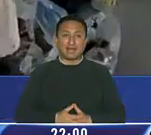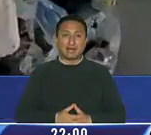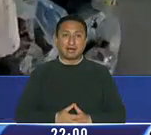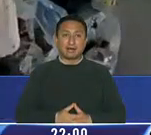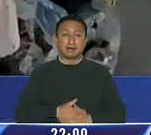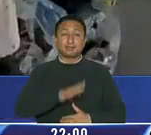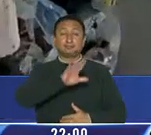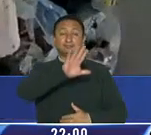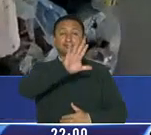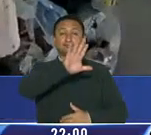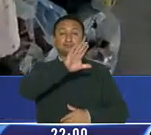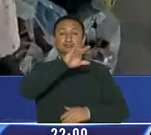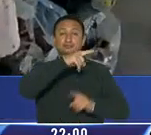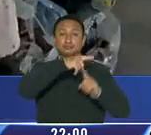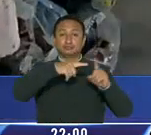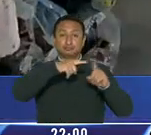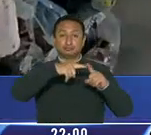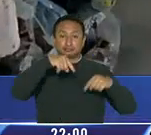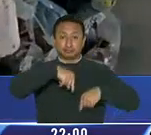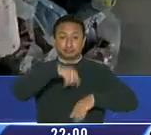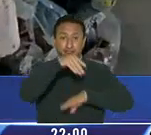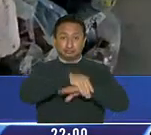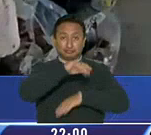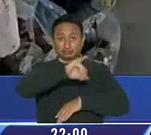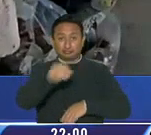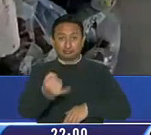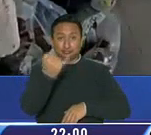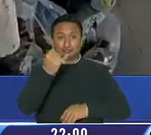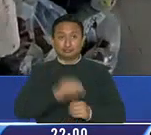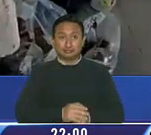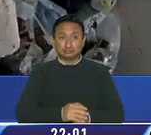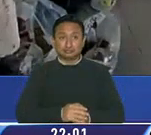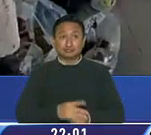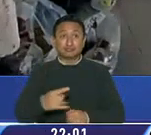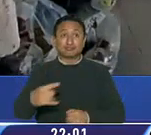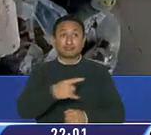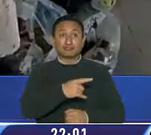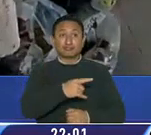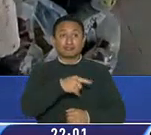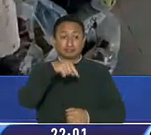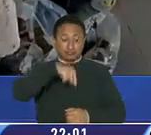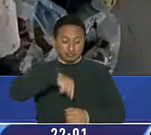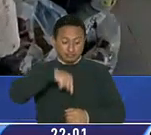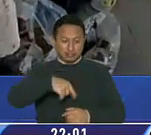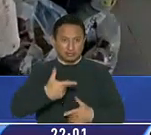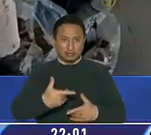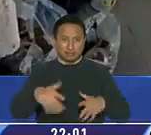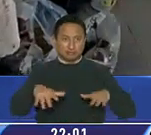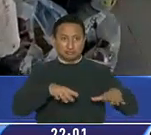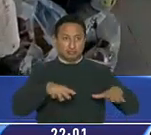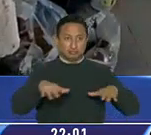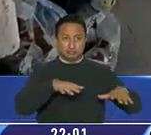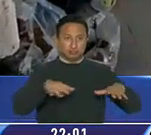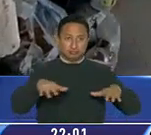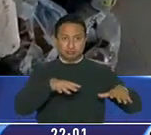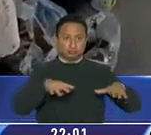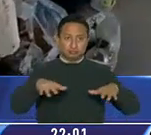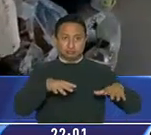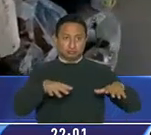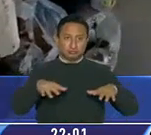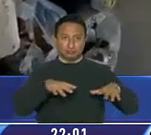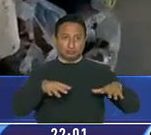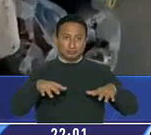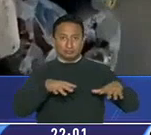17 horas con 30 minutos desde jueves y la tranquilidad fue interrumpida porque la tierra comenzó a temblar.